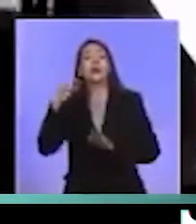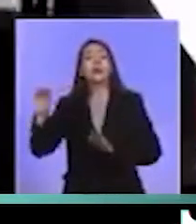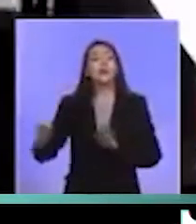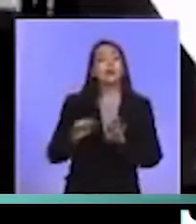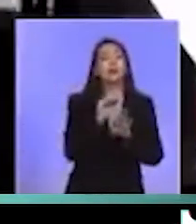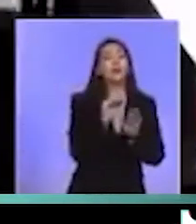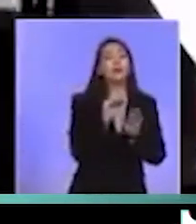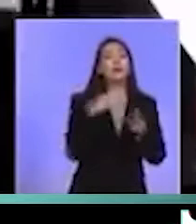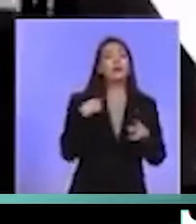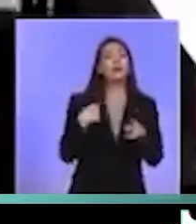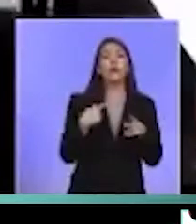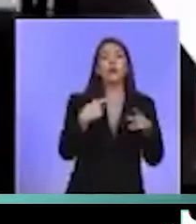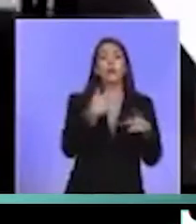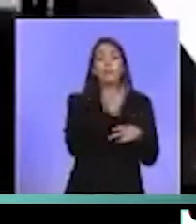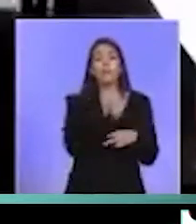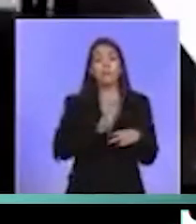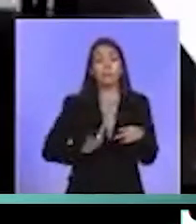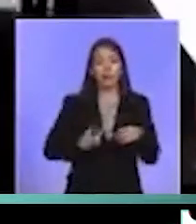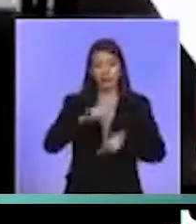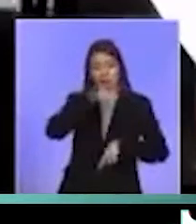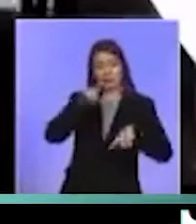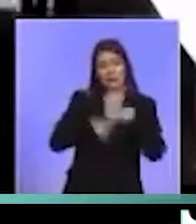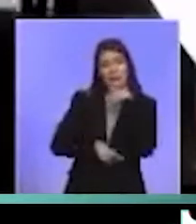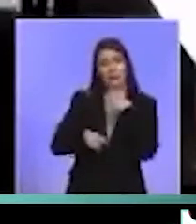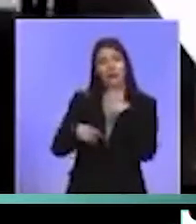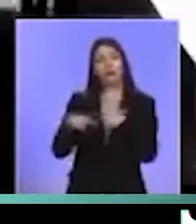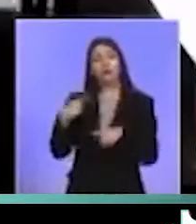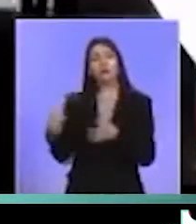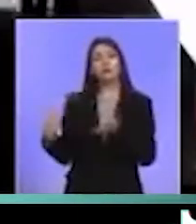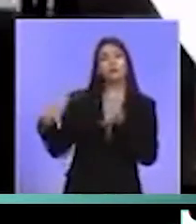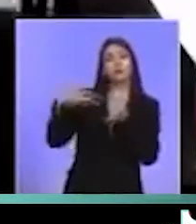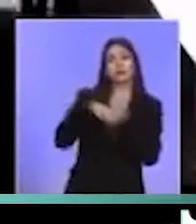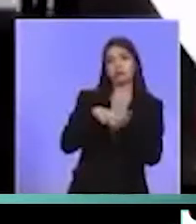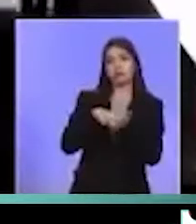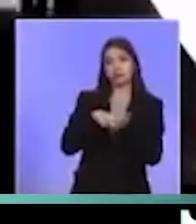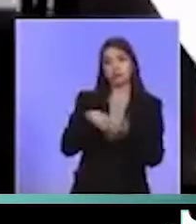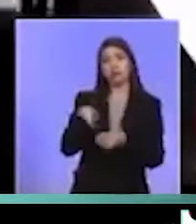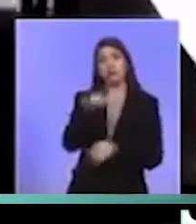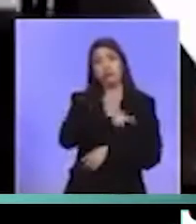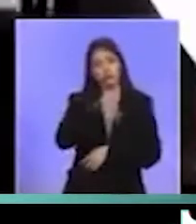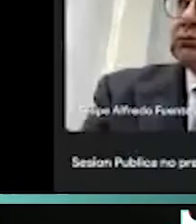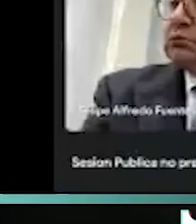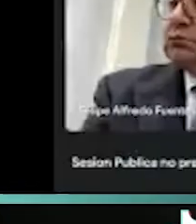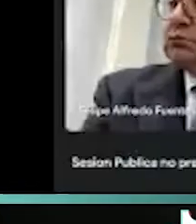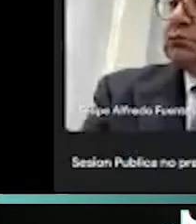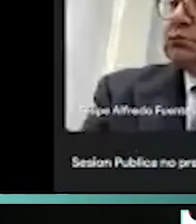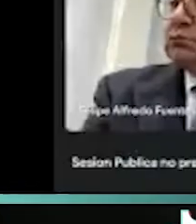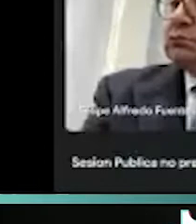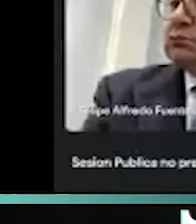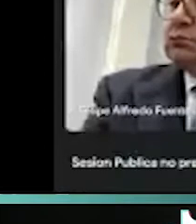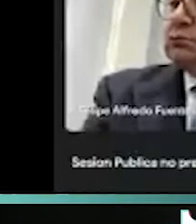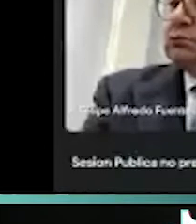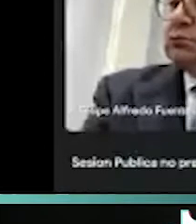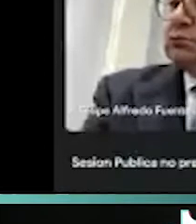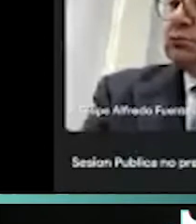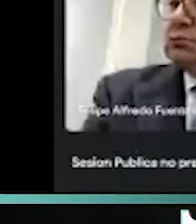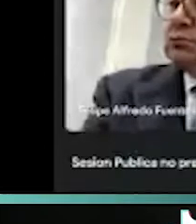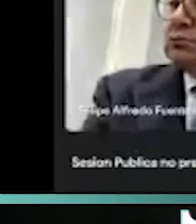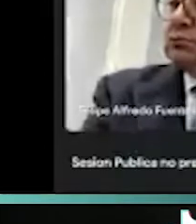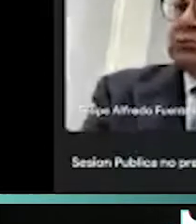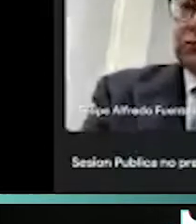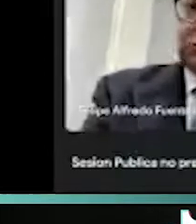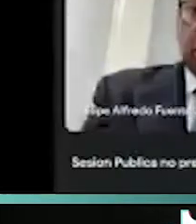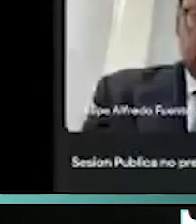destituido. Hay un antecedente. Hace 2 semanas, en una sesión también, el magistrado presidente del Tribunal Electoral, el ex magistrado